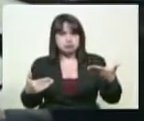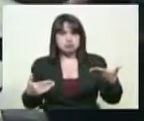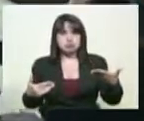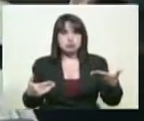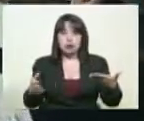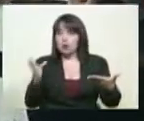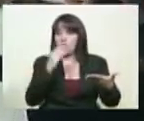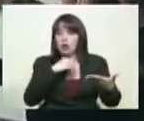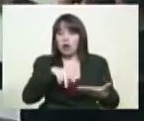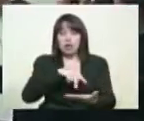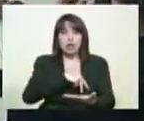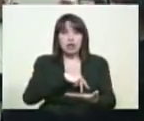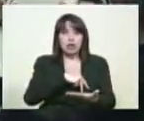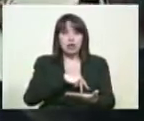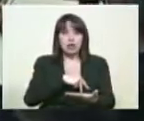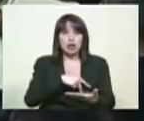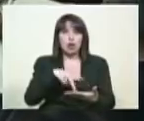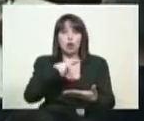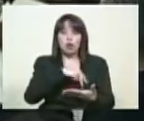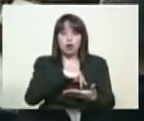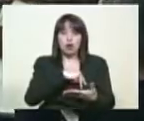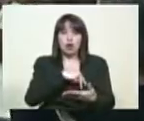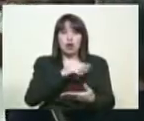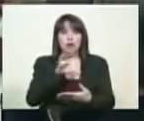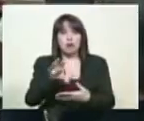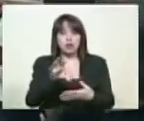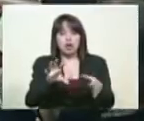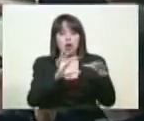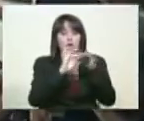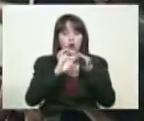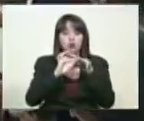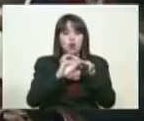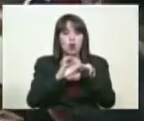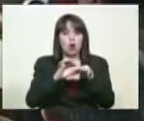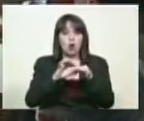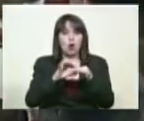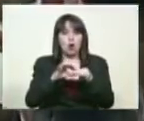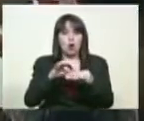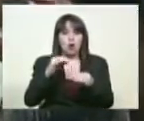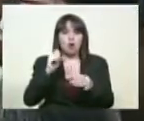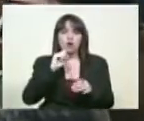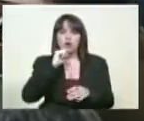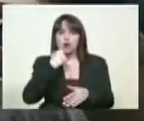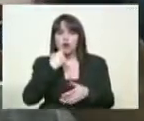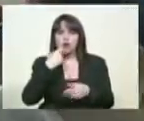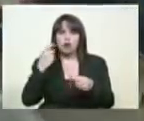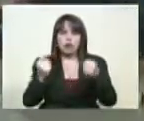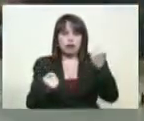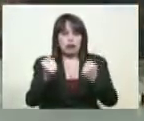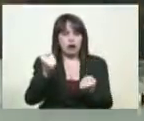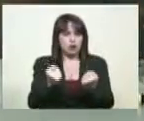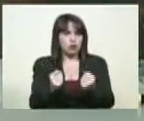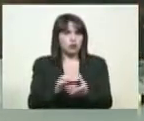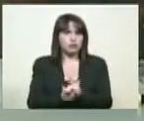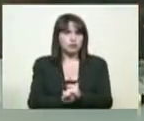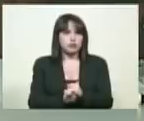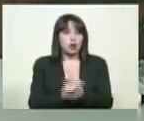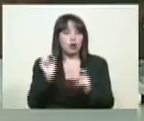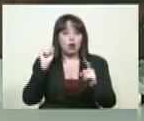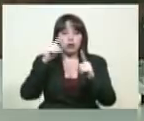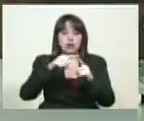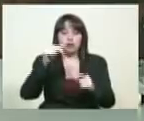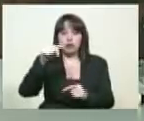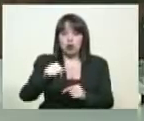no tenga carnet y unir el carné de la patria al vehículo es un gran objetivo hoy por hoy del censo nacional de